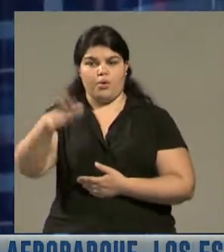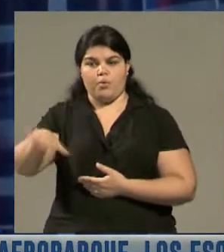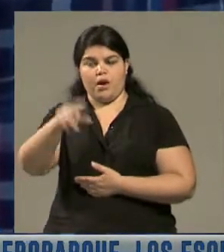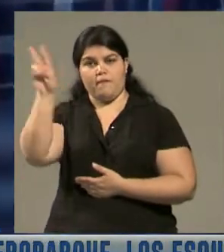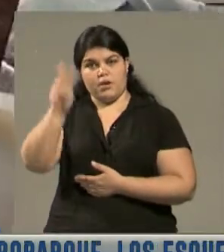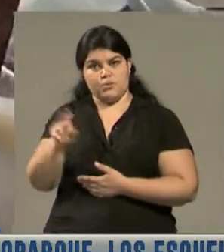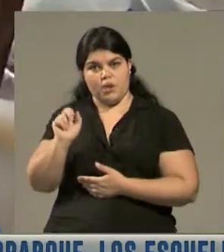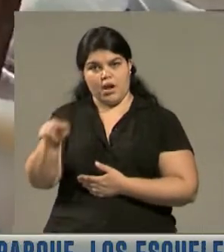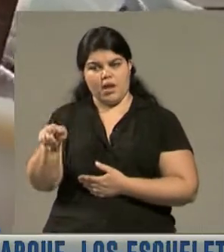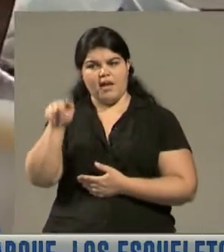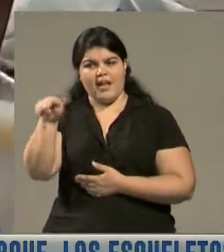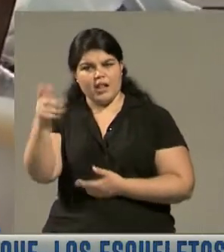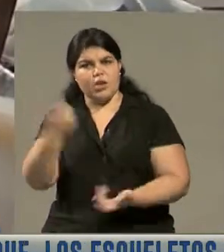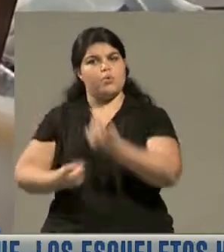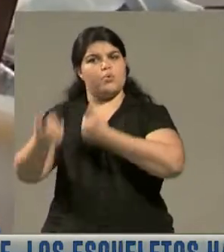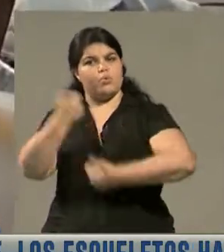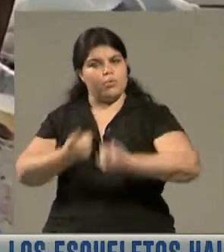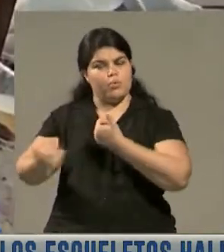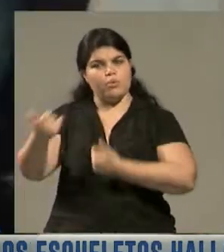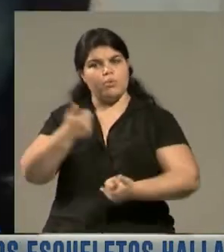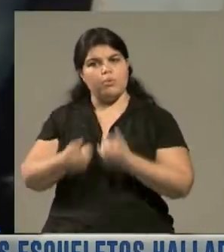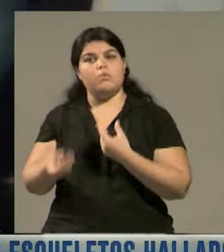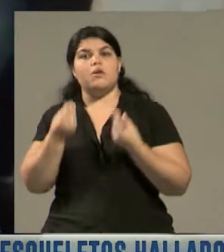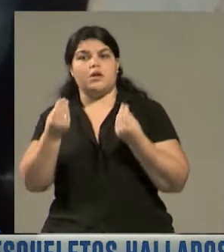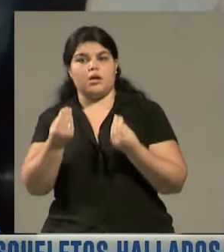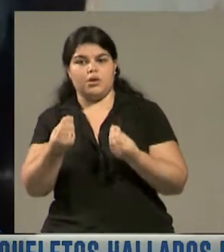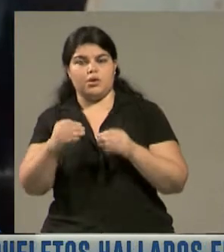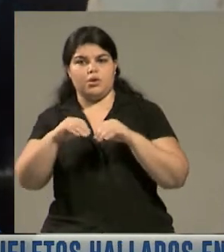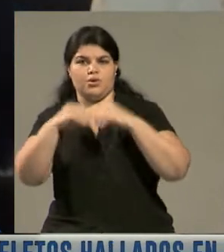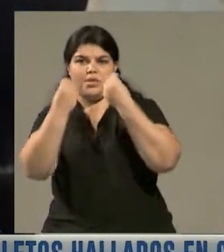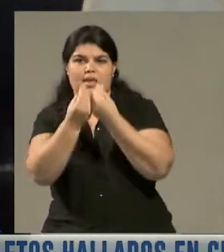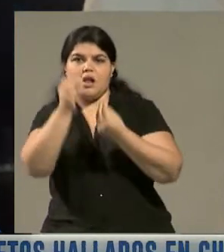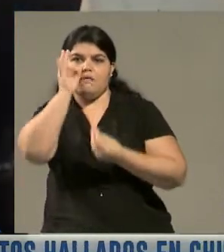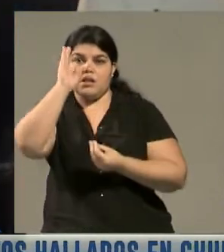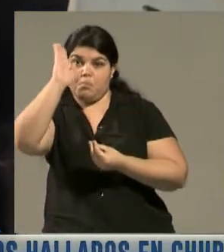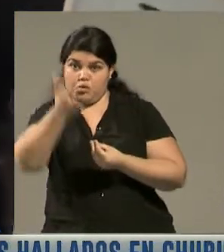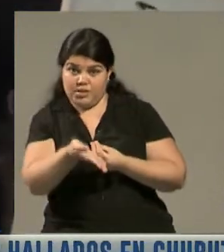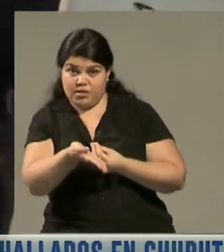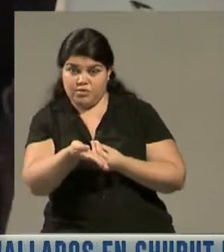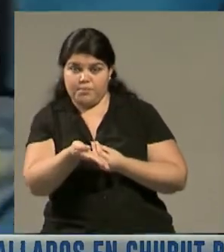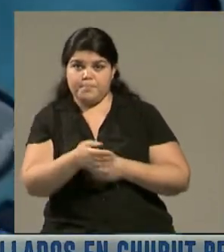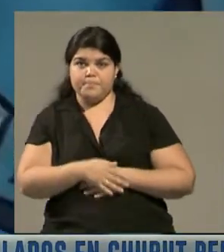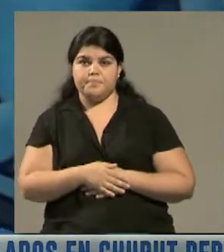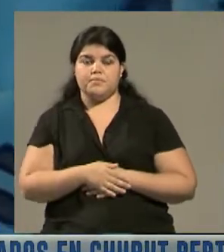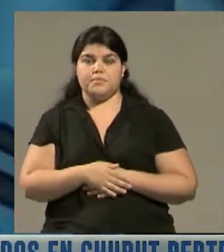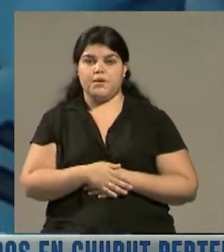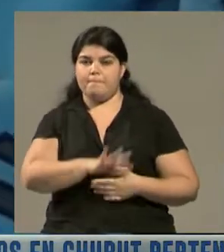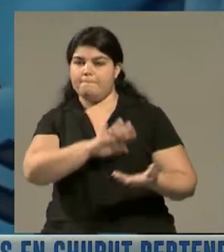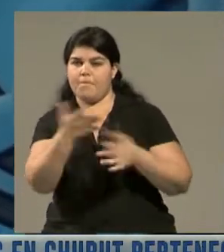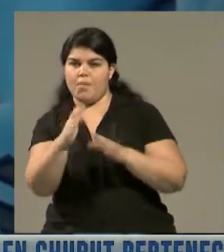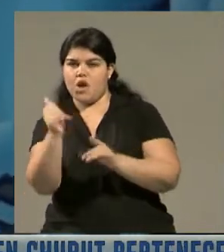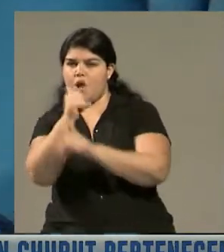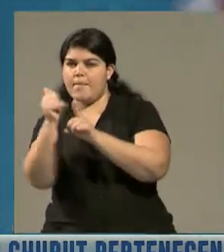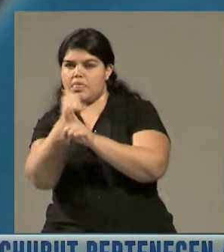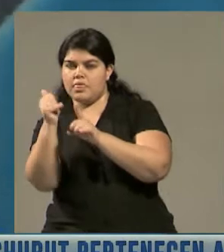Venezuela, Sí. y nos manifestaba justamente que de ese 20%, hay la mitad